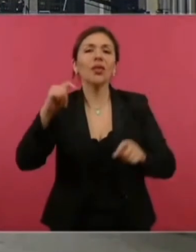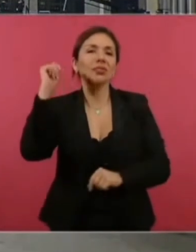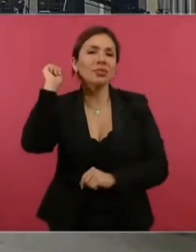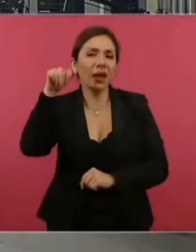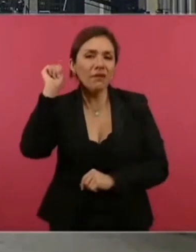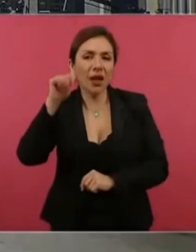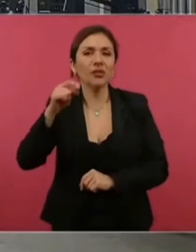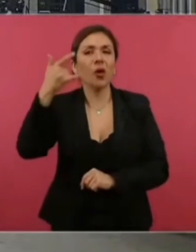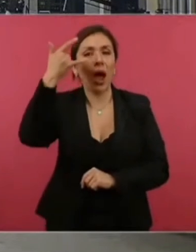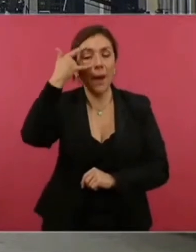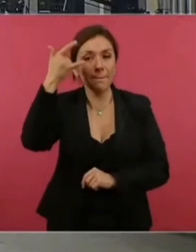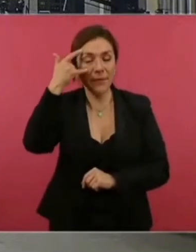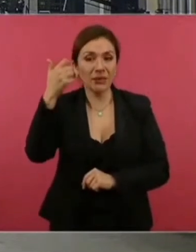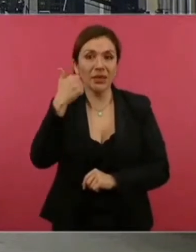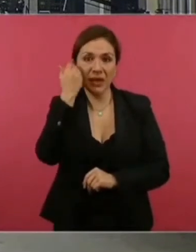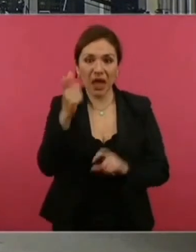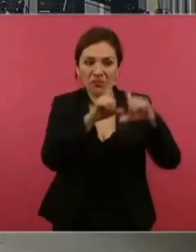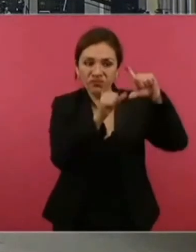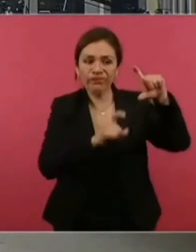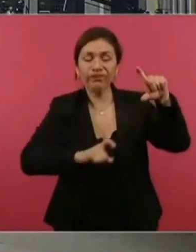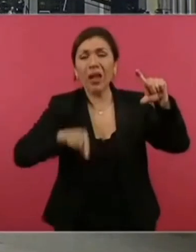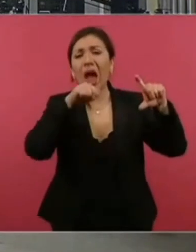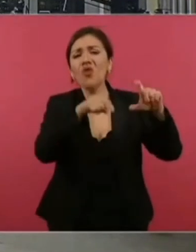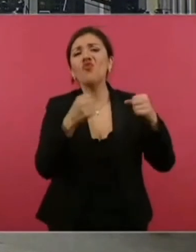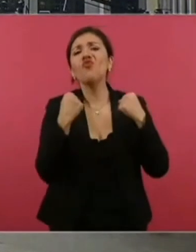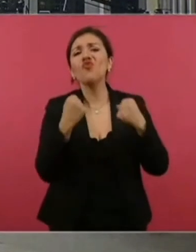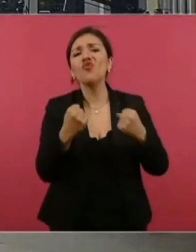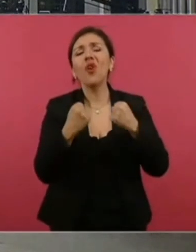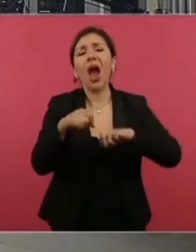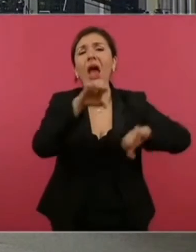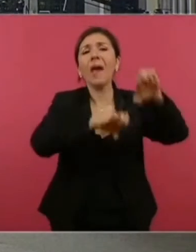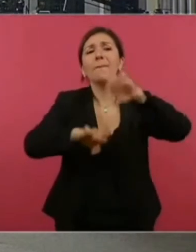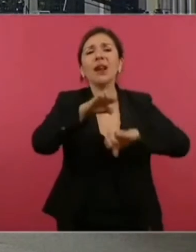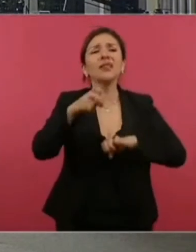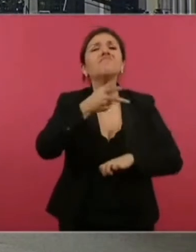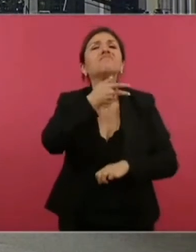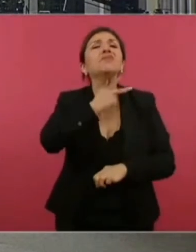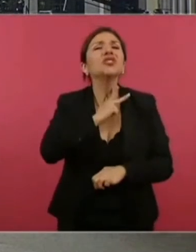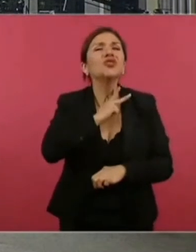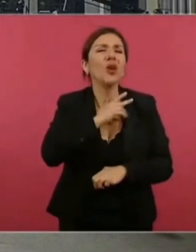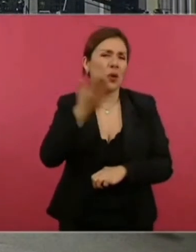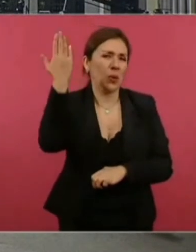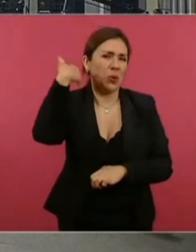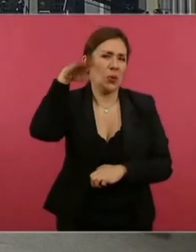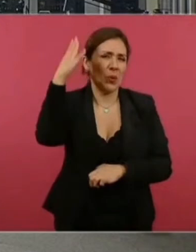Campeche, porque ahí dominaban las empresas petroleras extranjeras.